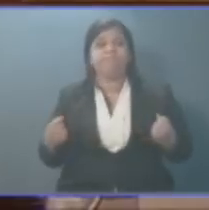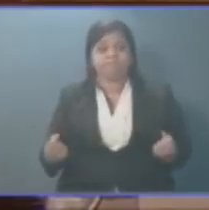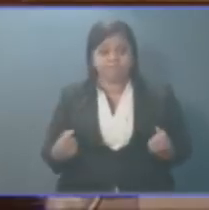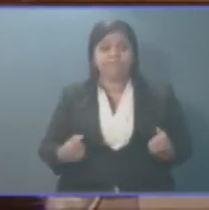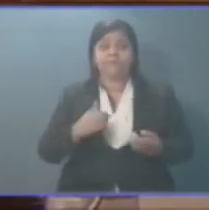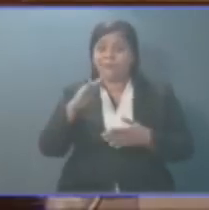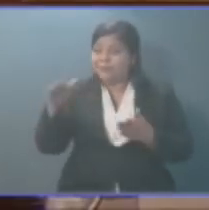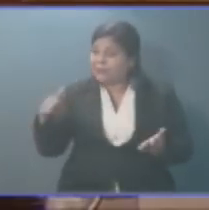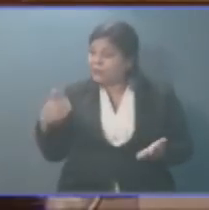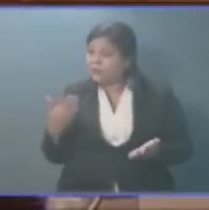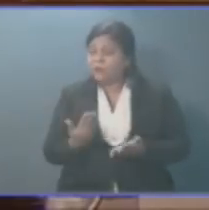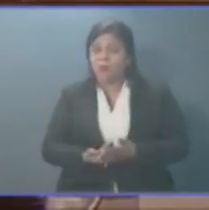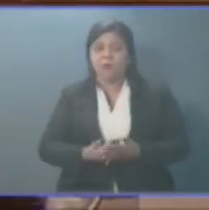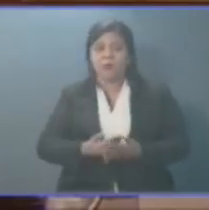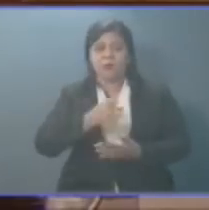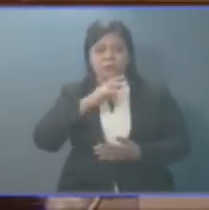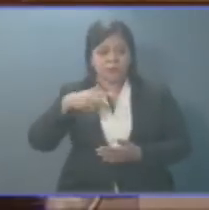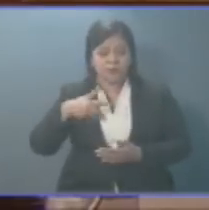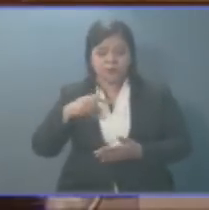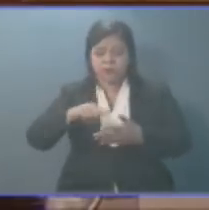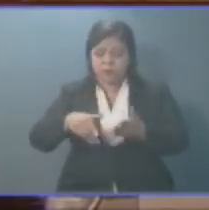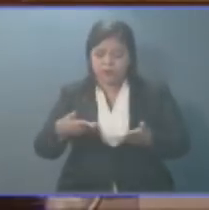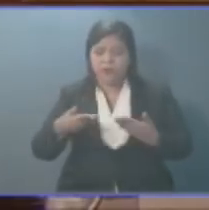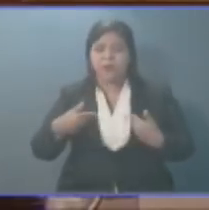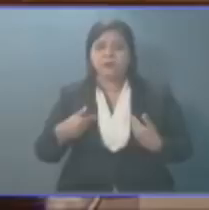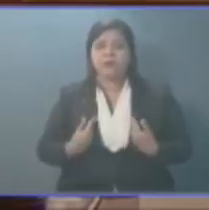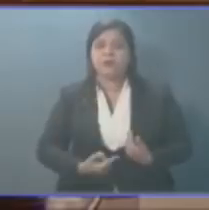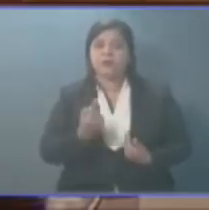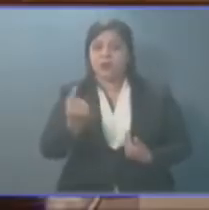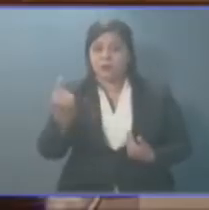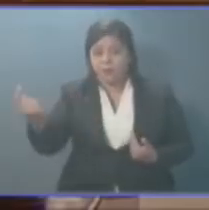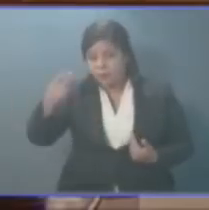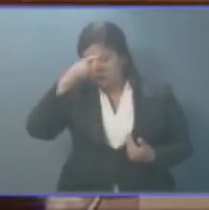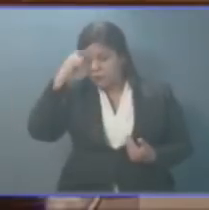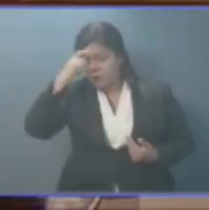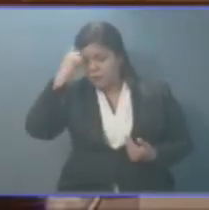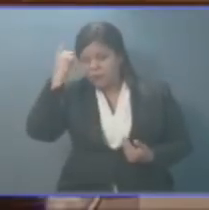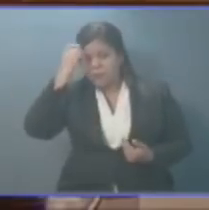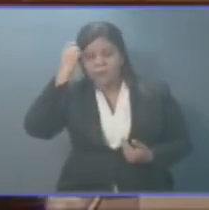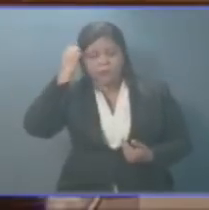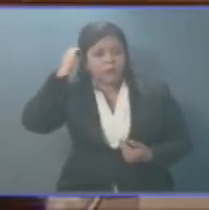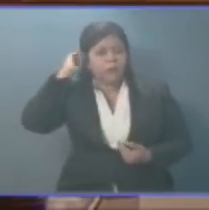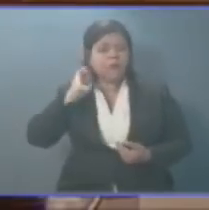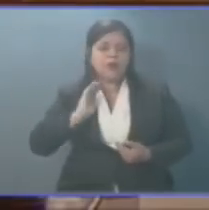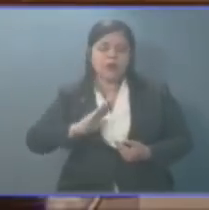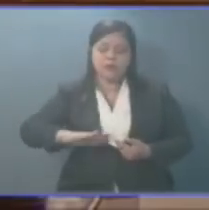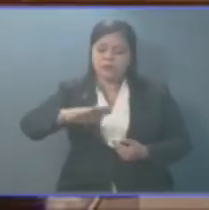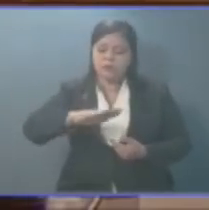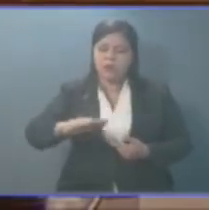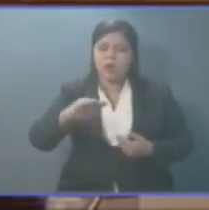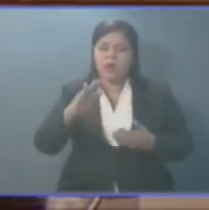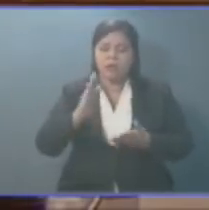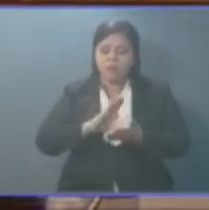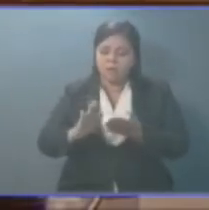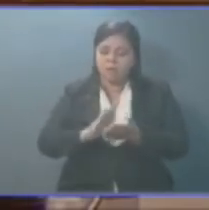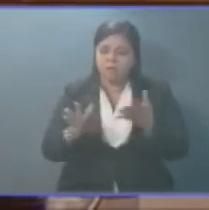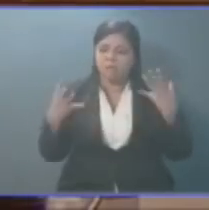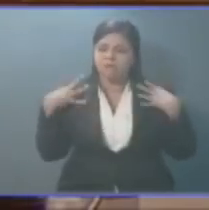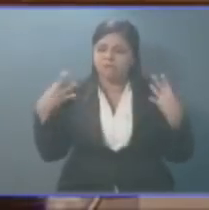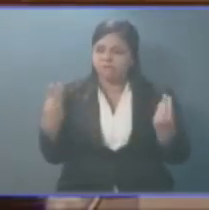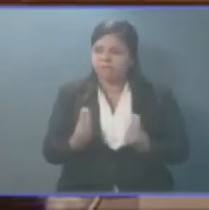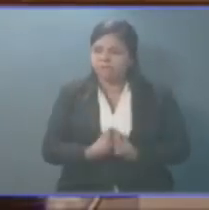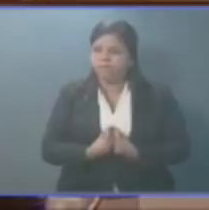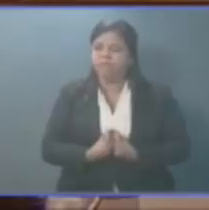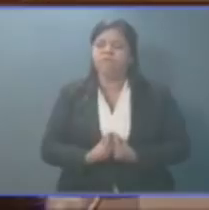todo aquel que se apropie de los derechos genuinos de los trabajadores, de las cuotas sociales de los trabajadores, de las